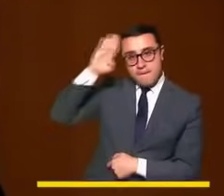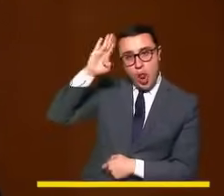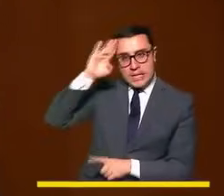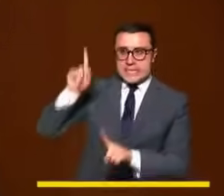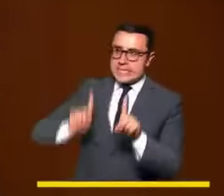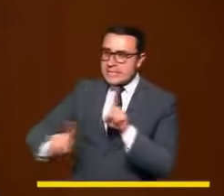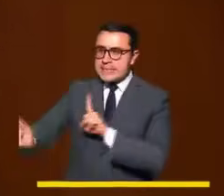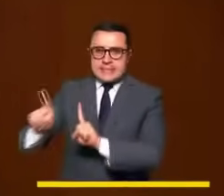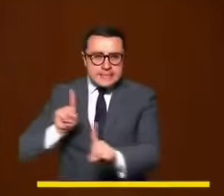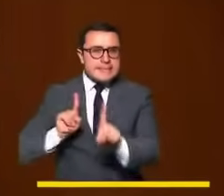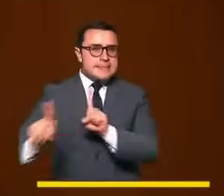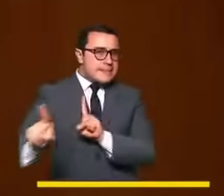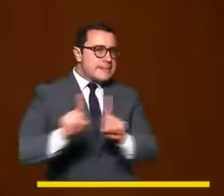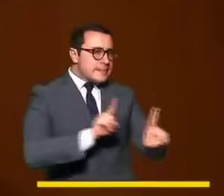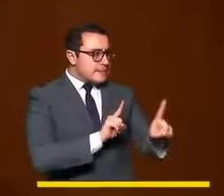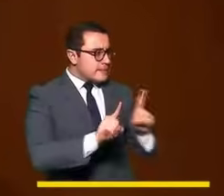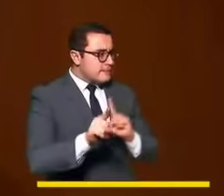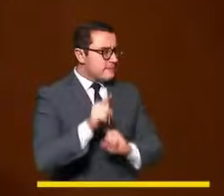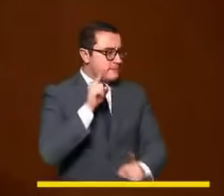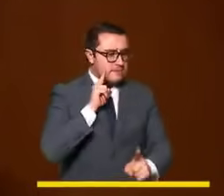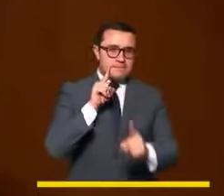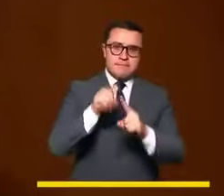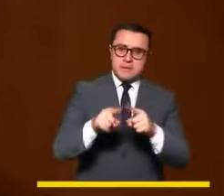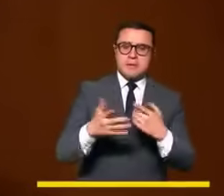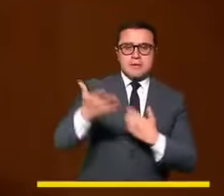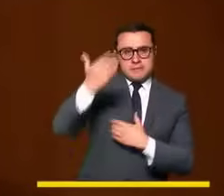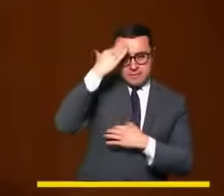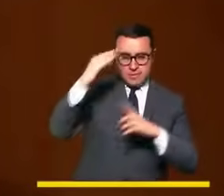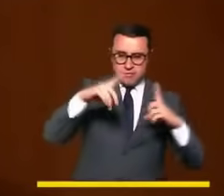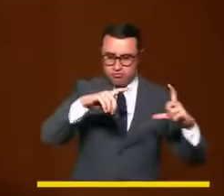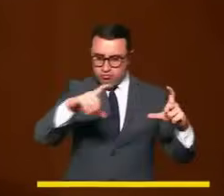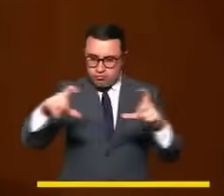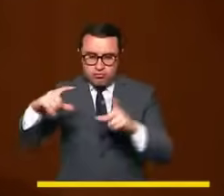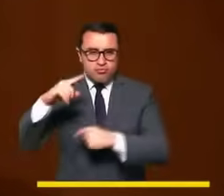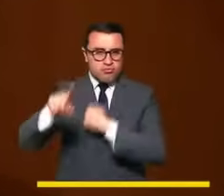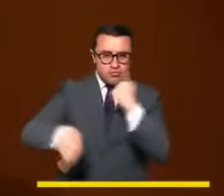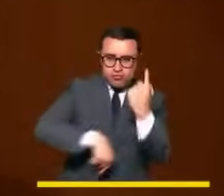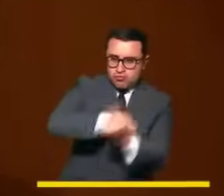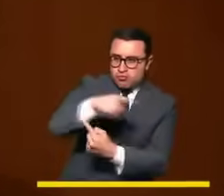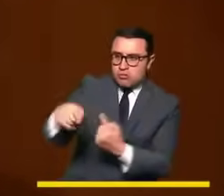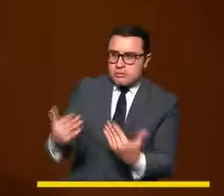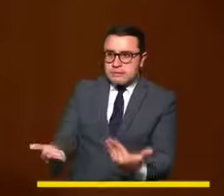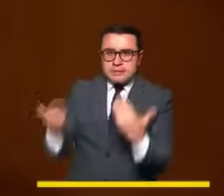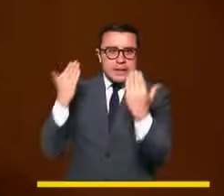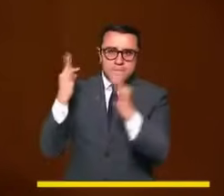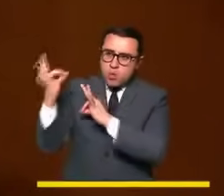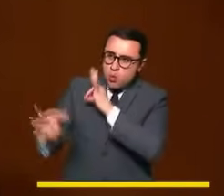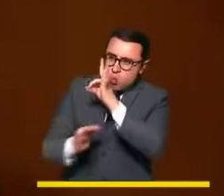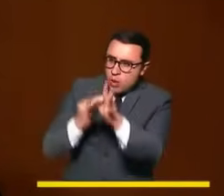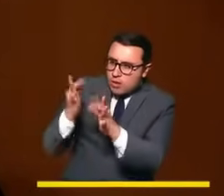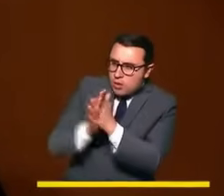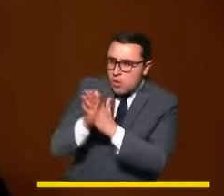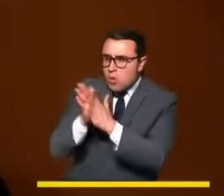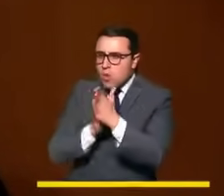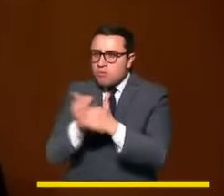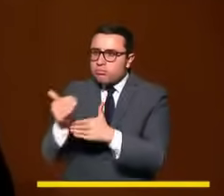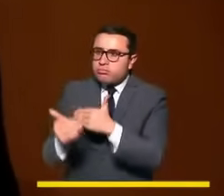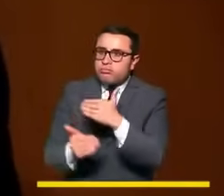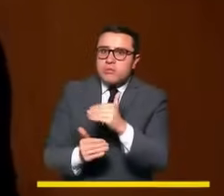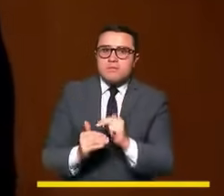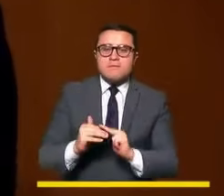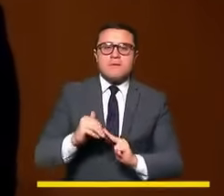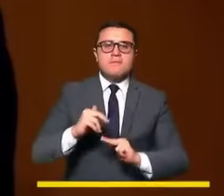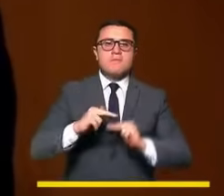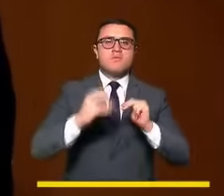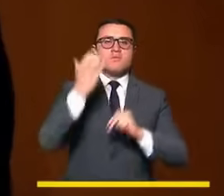que es saber que el turismo es un motor económico y que de ahí, cuidándolo y desarrollándolo, podemos construir